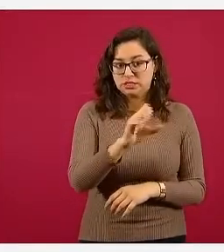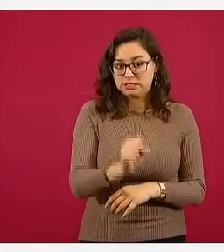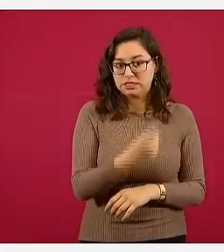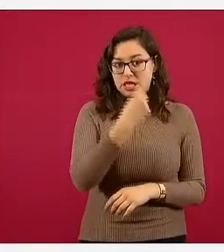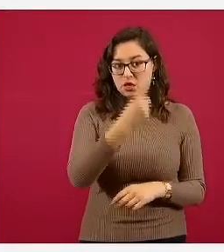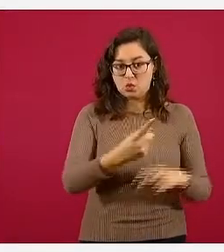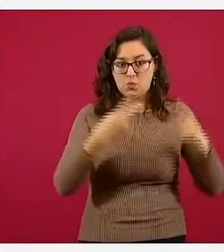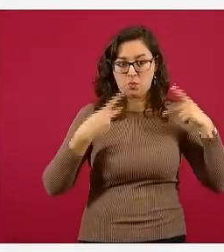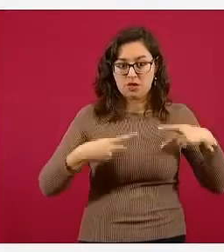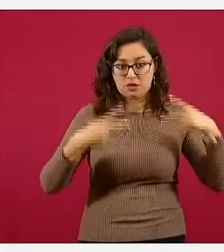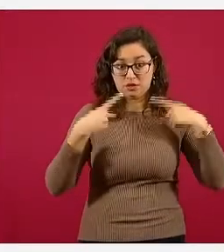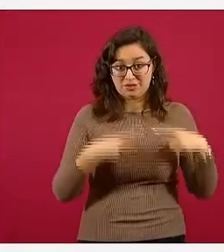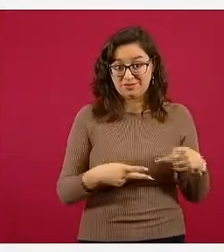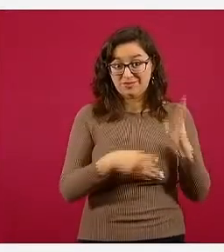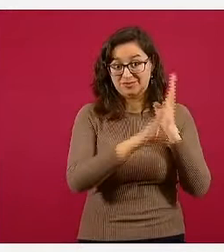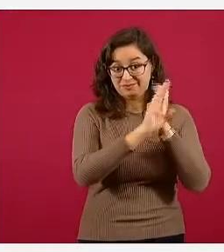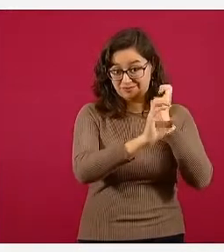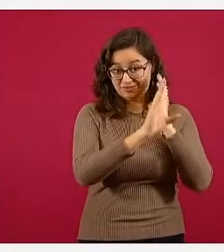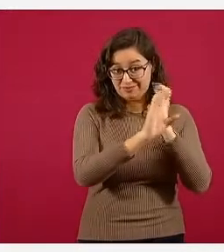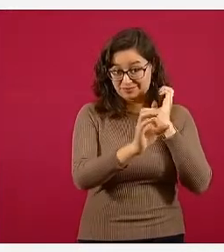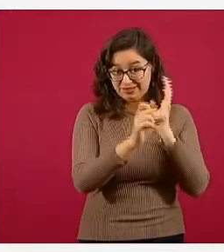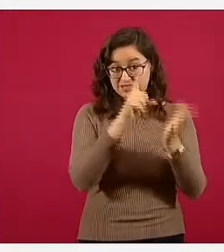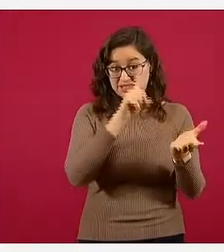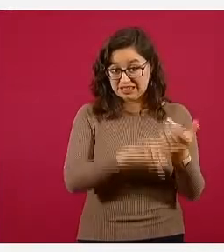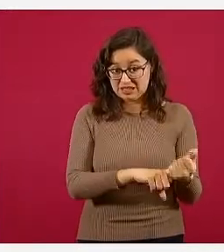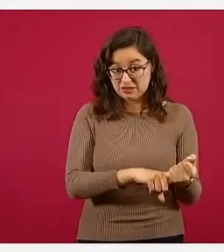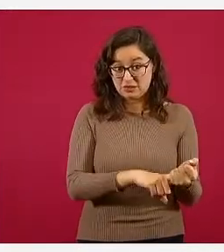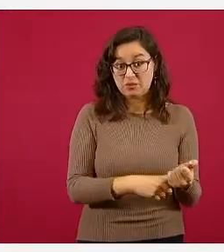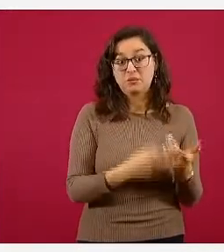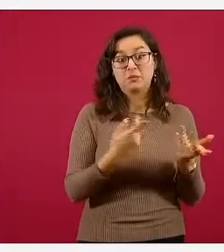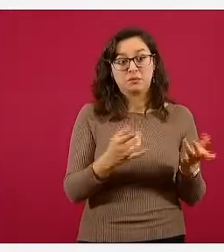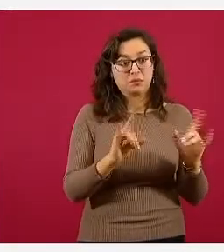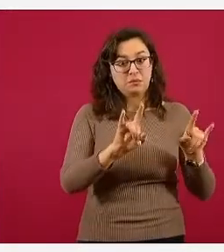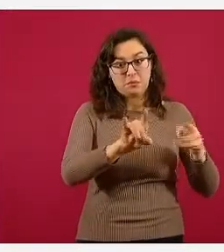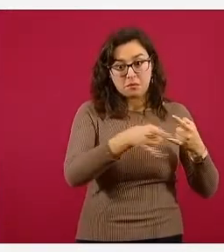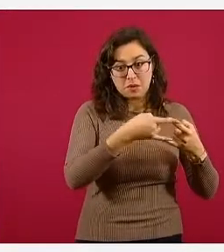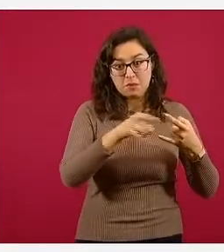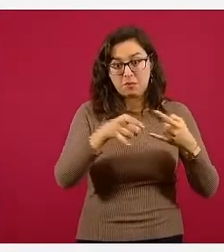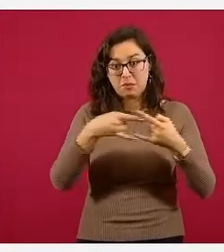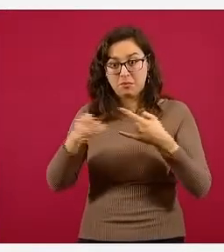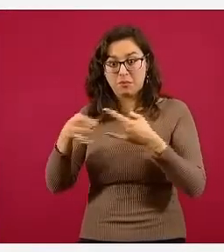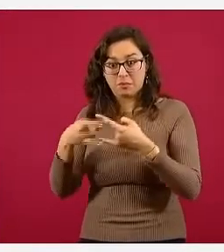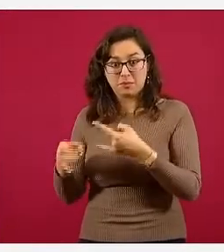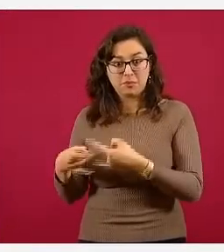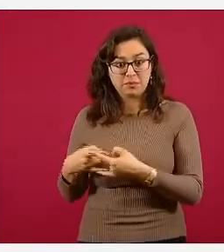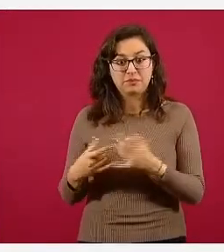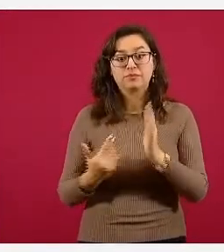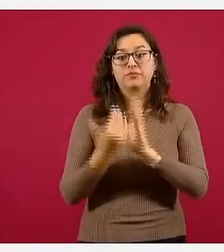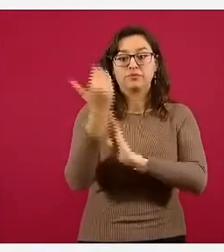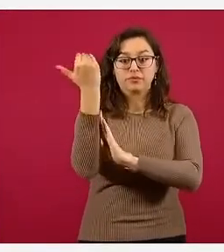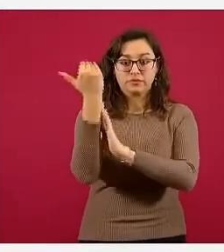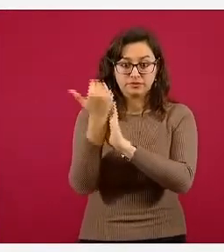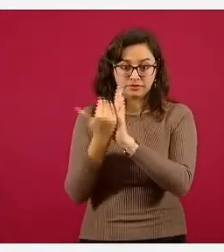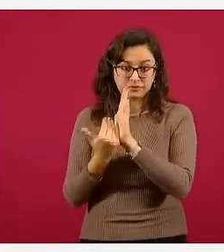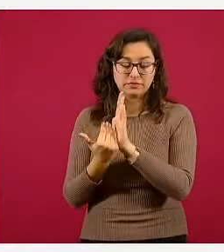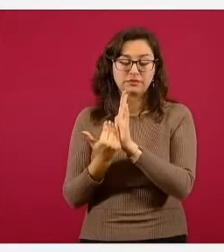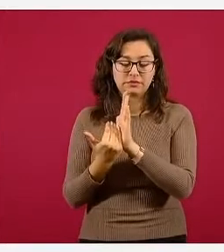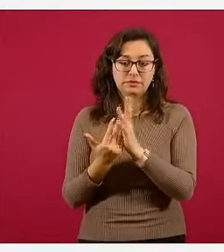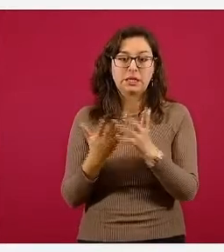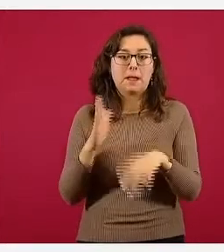y logramos bajar esa ocupación promedio cerrando algunas estaciones porque teníamos más autobuses en circulación, es decir,